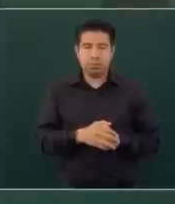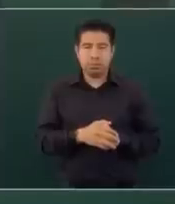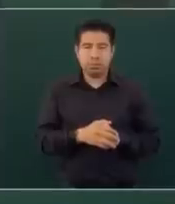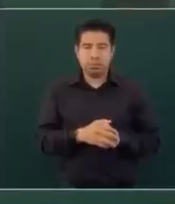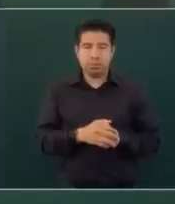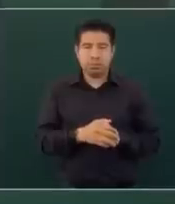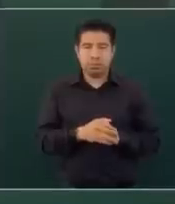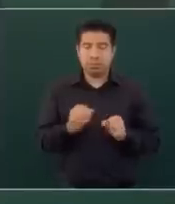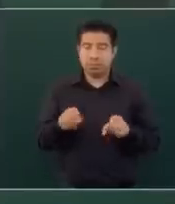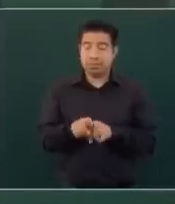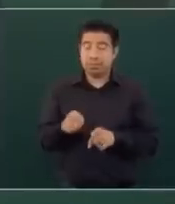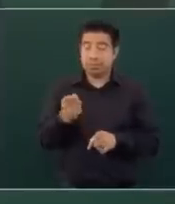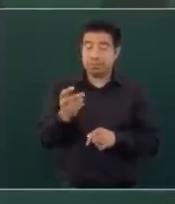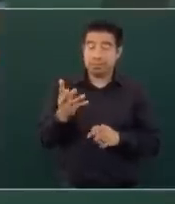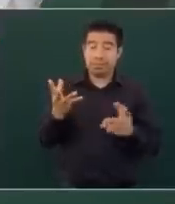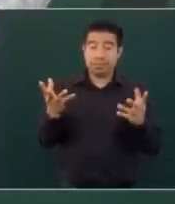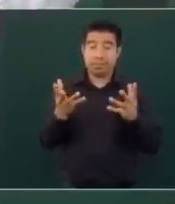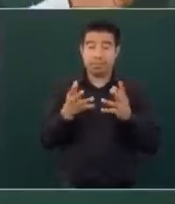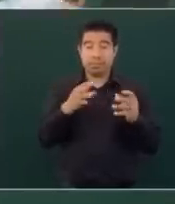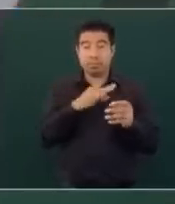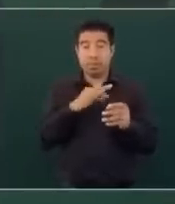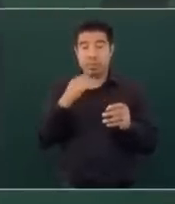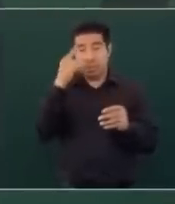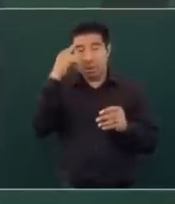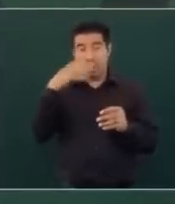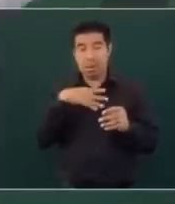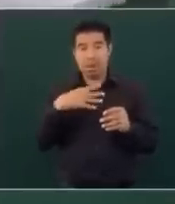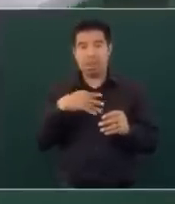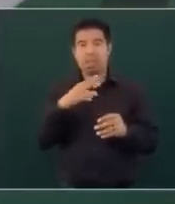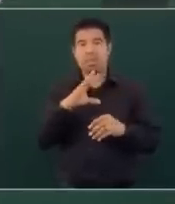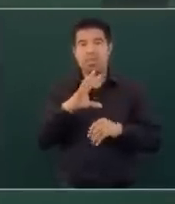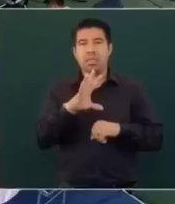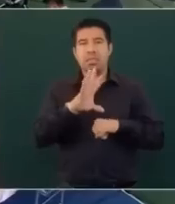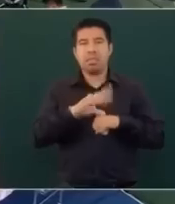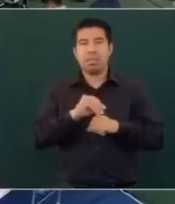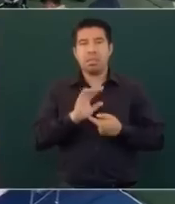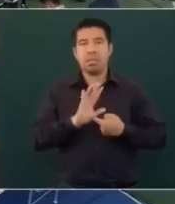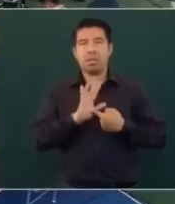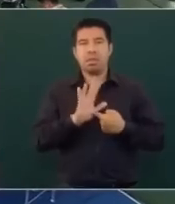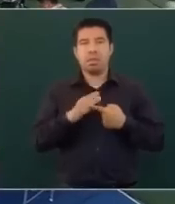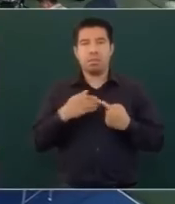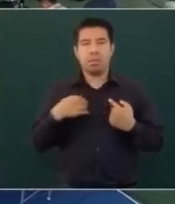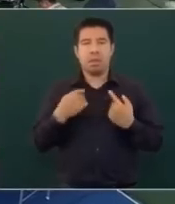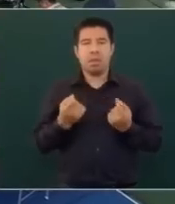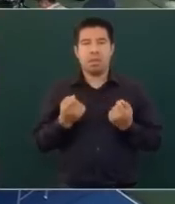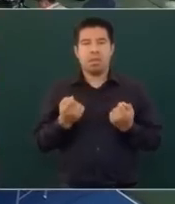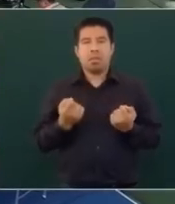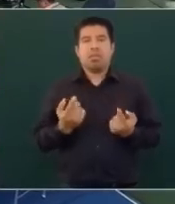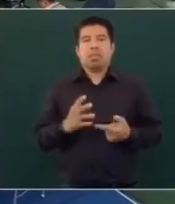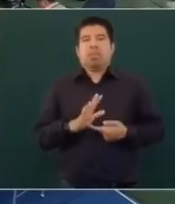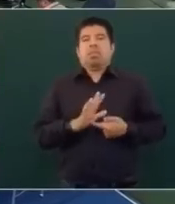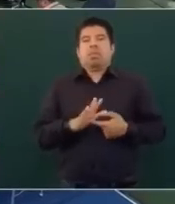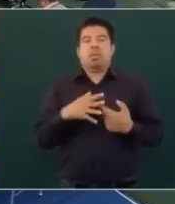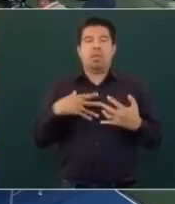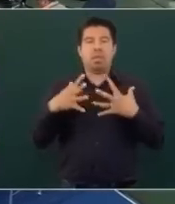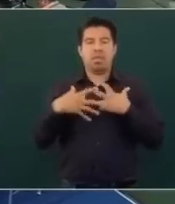darles motivo para sus campañas, porque ya ven cómo son de hipócritas, se rasgan las vestiduras.